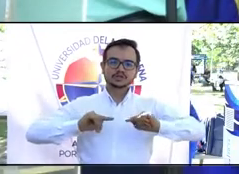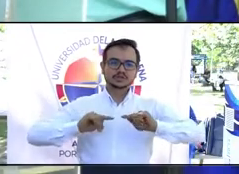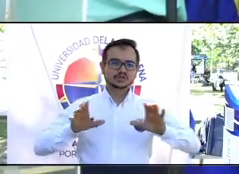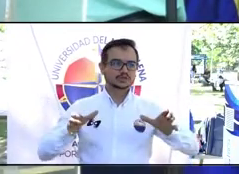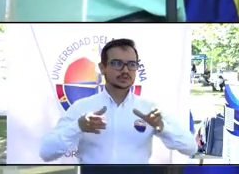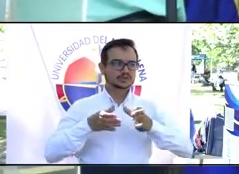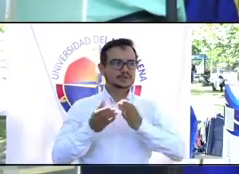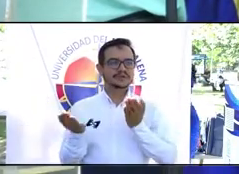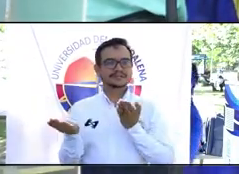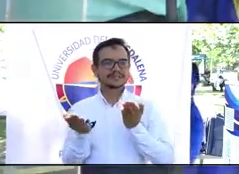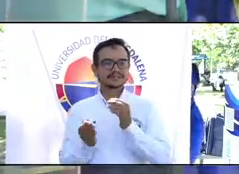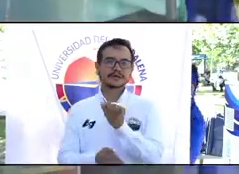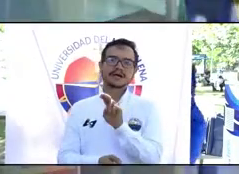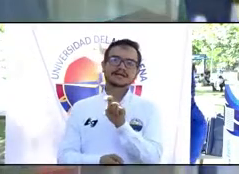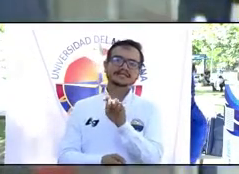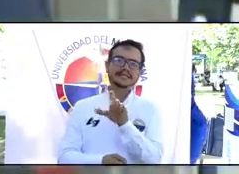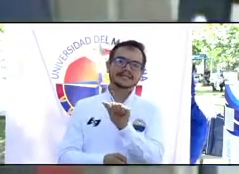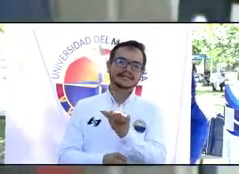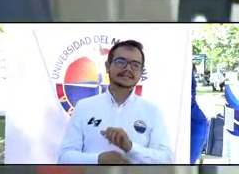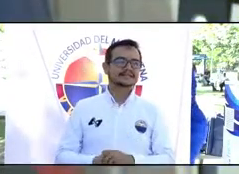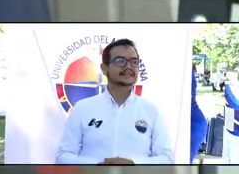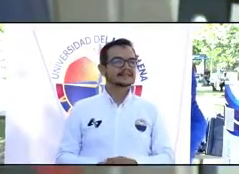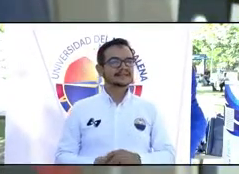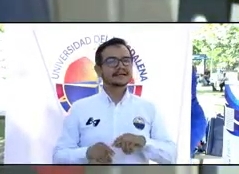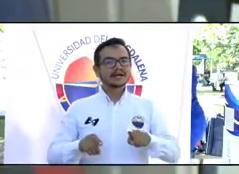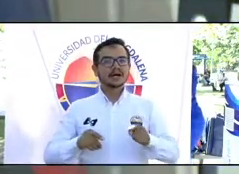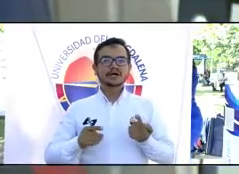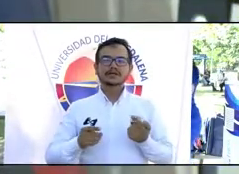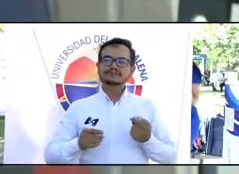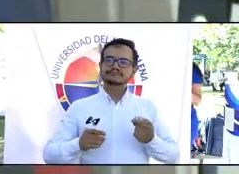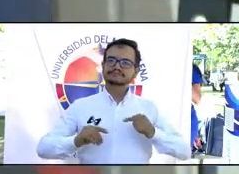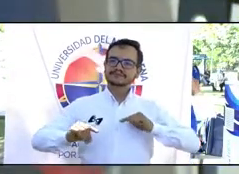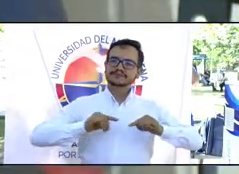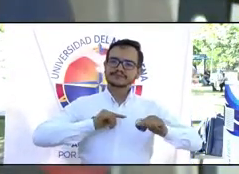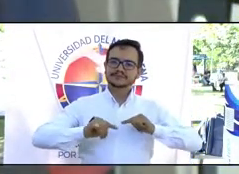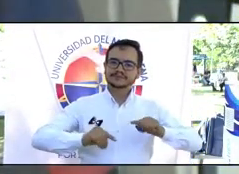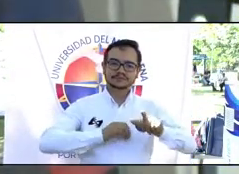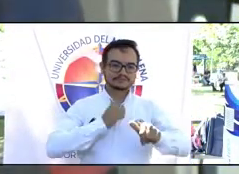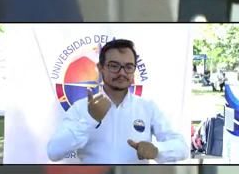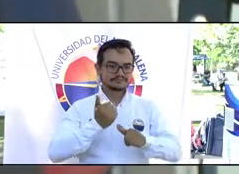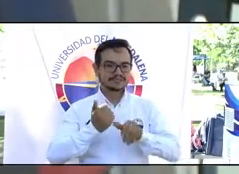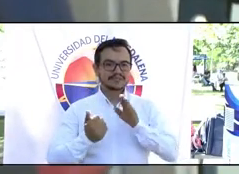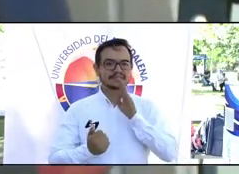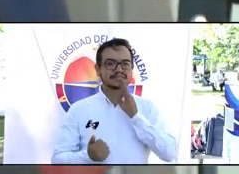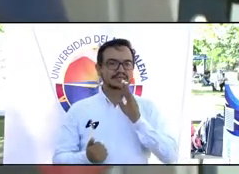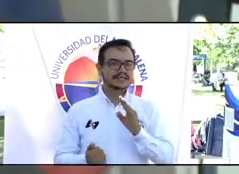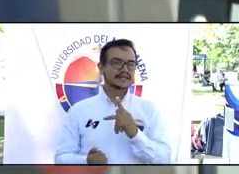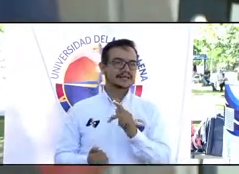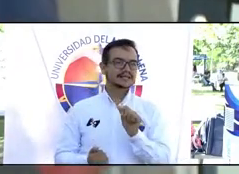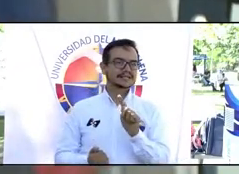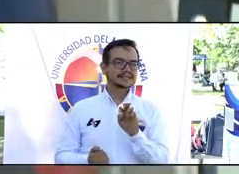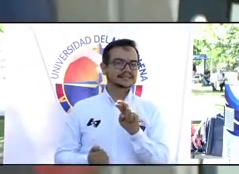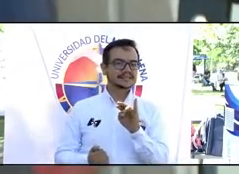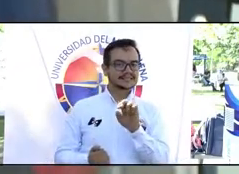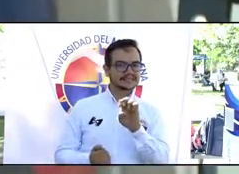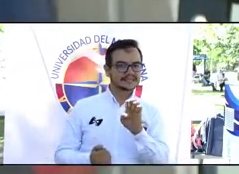Ángela Coral, a la coordinadora administrativa de la clínica odontológica, Caterina Costa, a la directora del